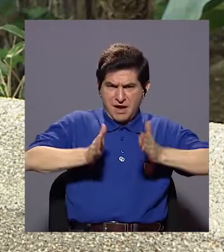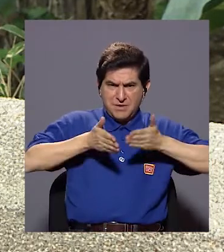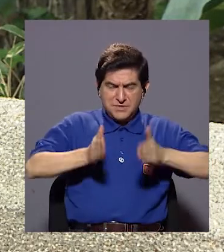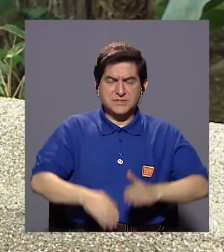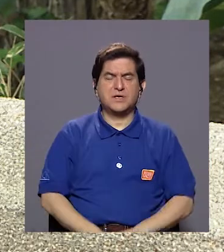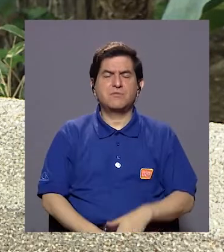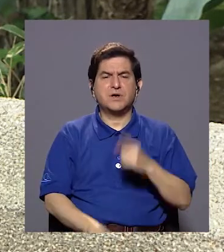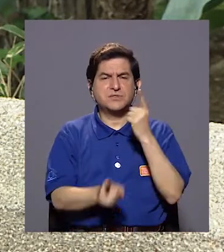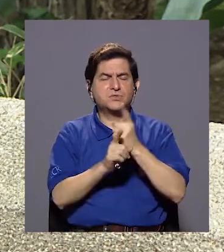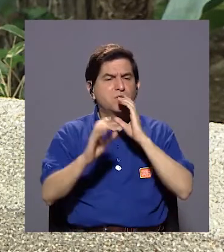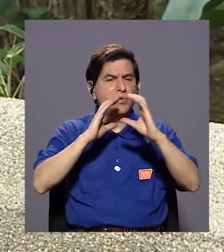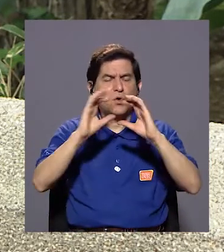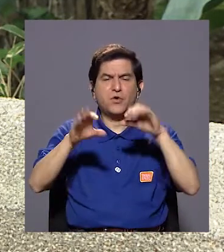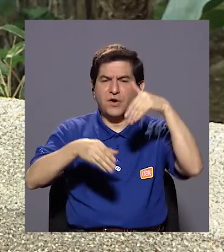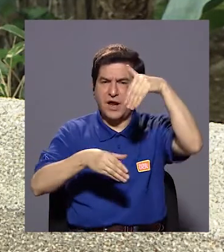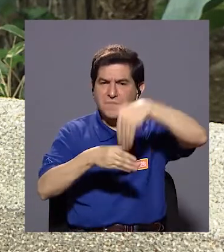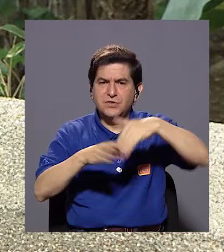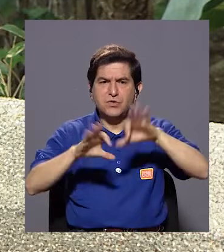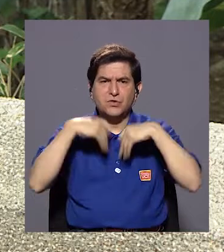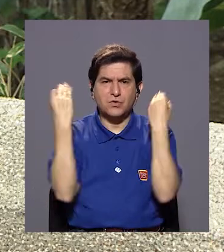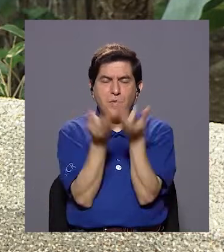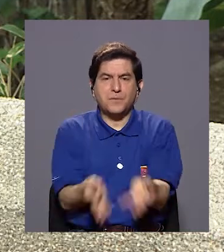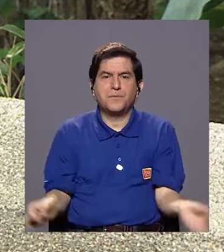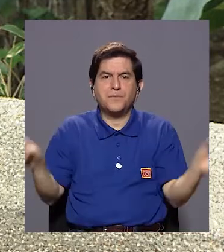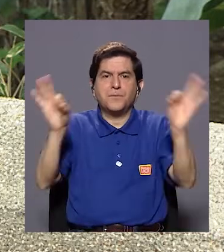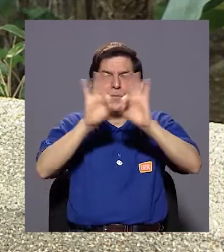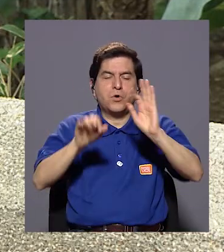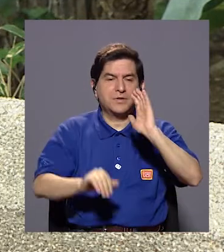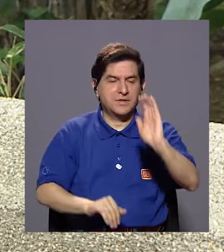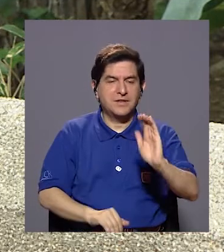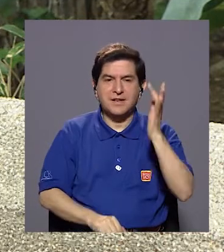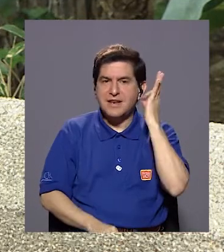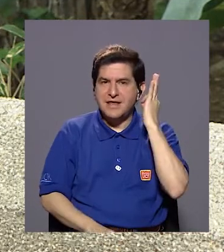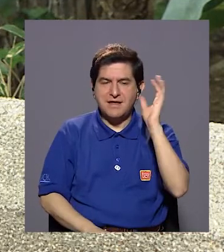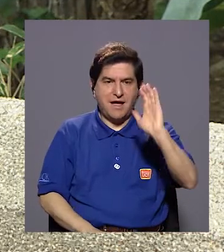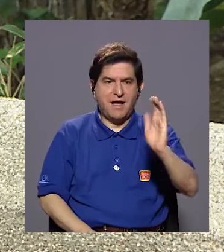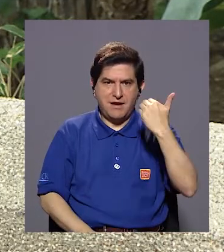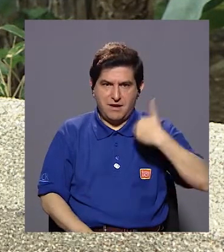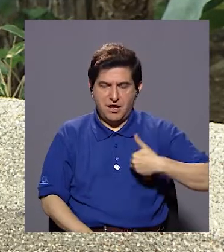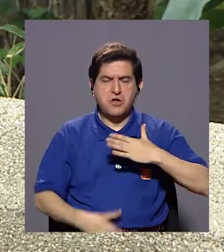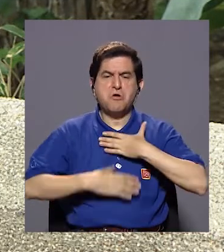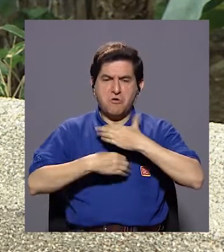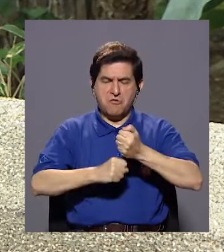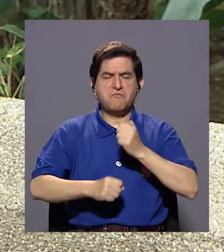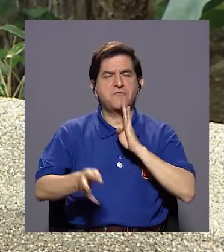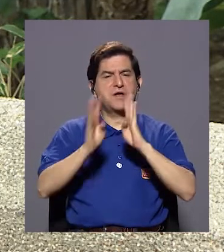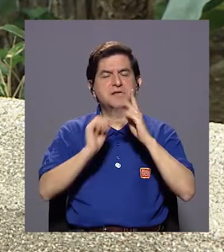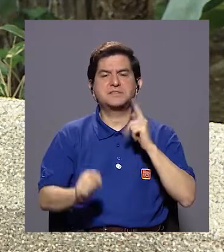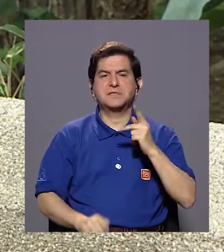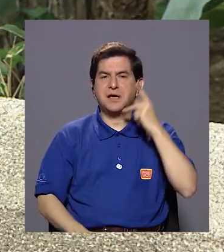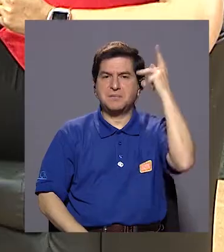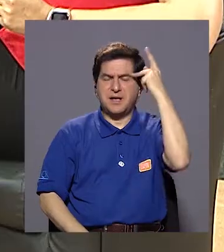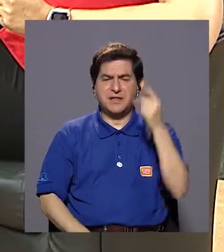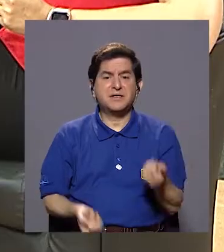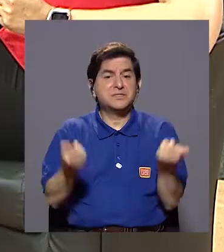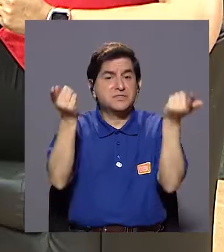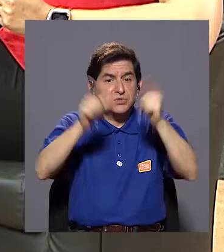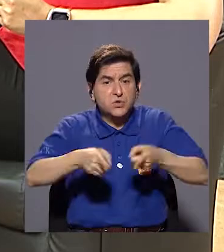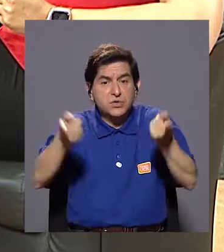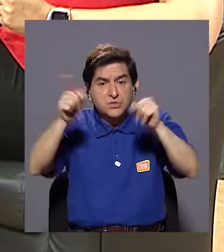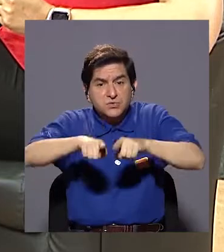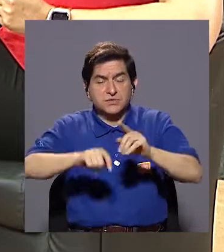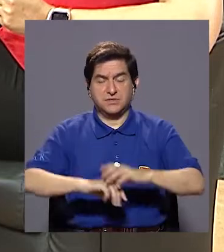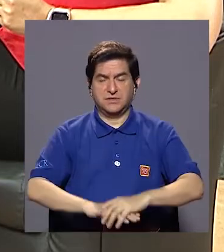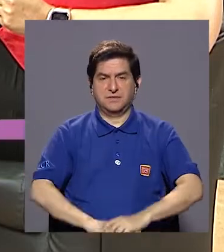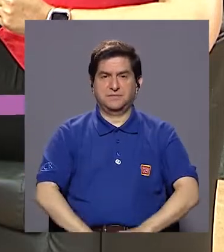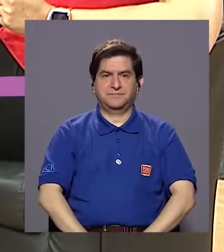adecuada comunicación en la familia es fundamental para que el niño o la niña tenga la confianza de llegar y contarle a su papá, esto es lo que me está pasando, a sus padres en